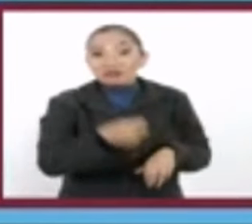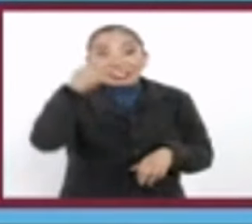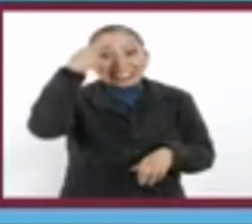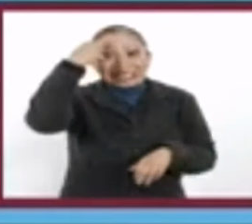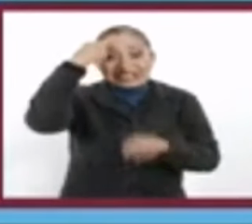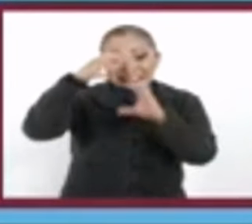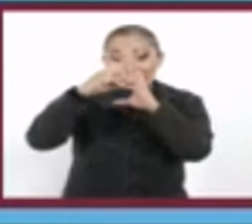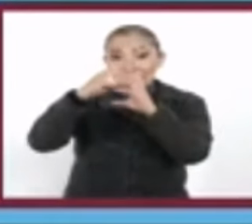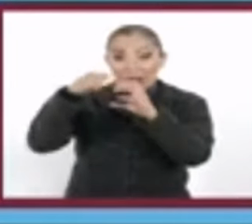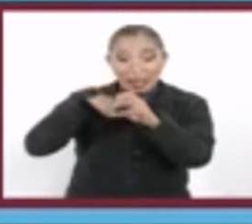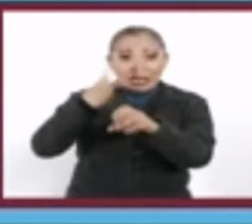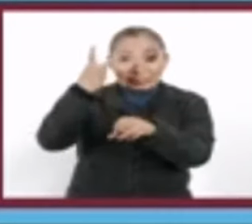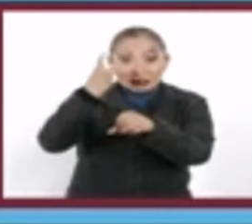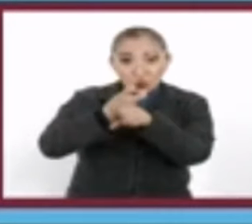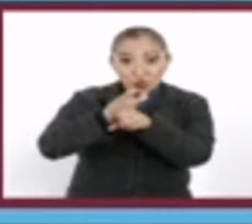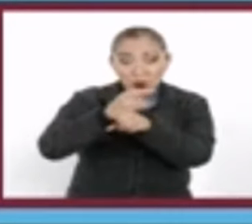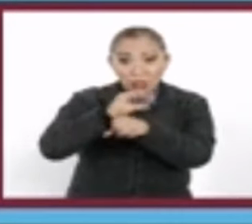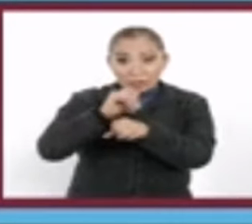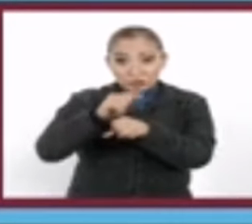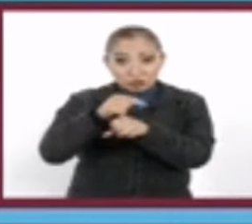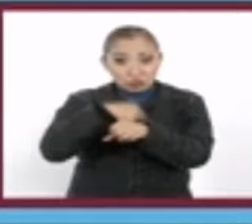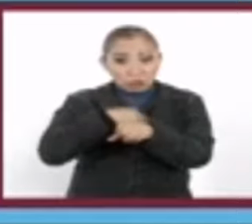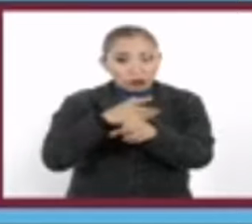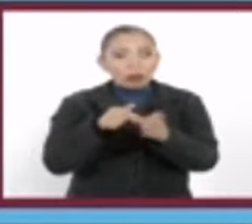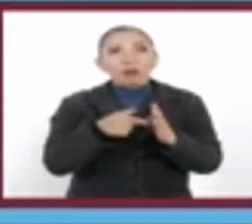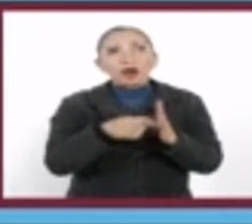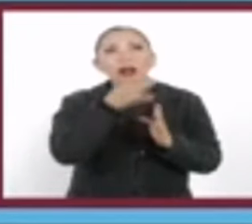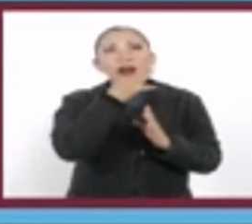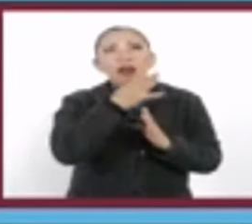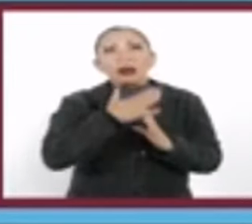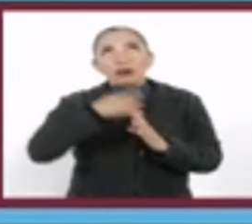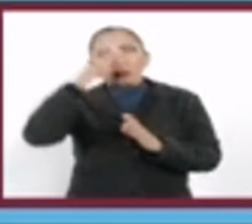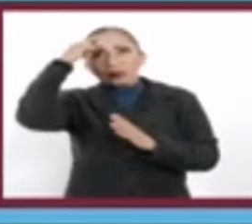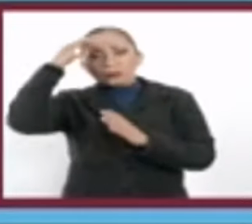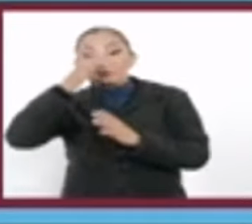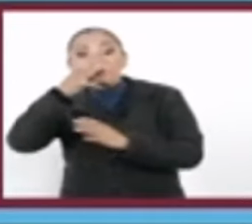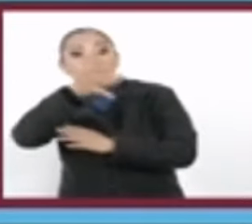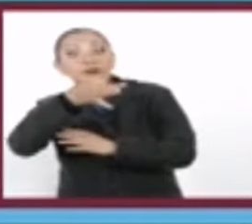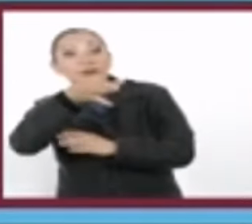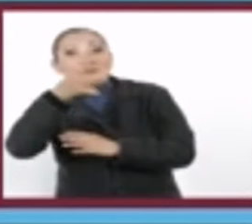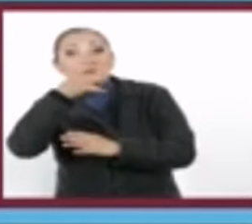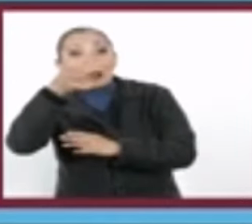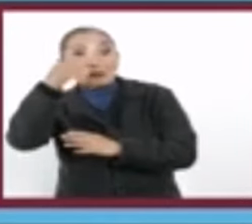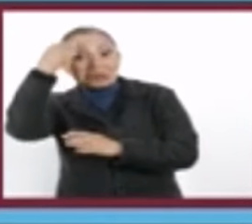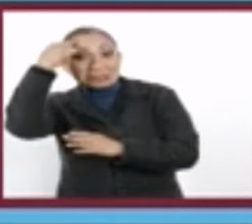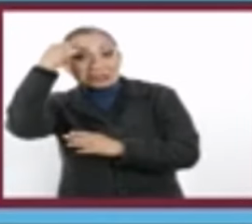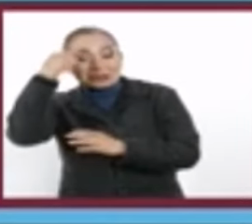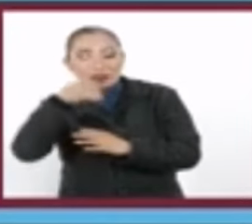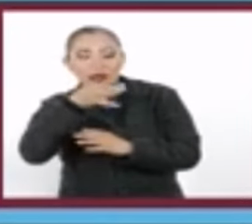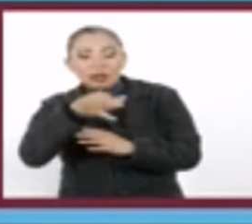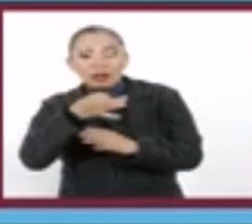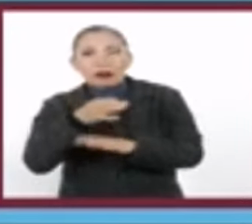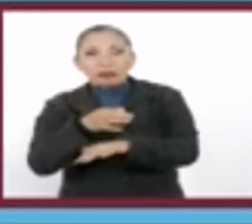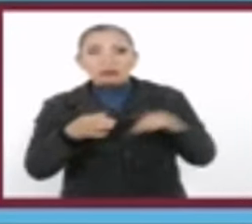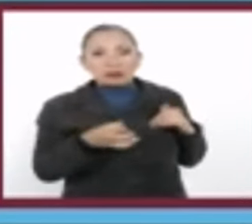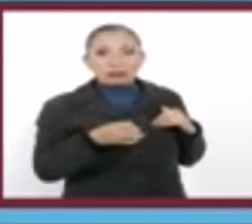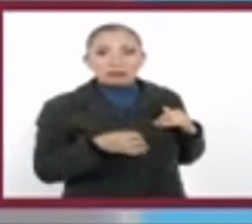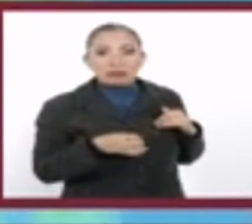que el cerebro no participa en estas acciones, pero recibe información sobre la sensación de calor mientras ocurre el